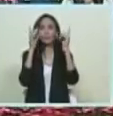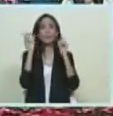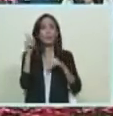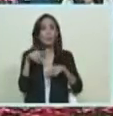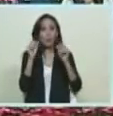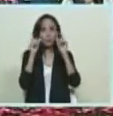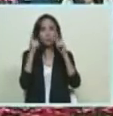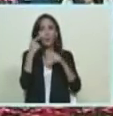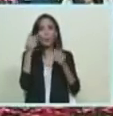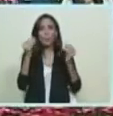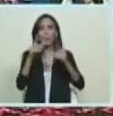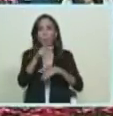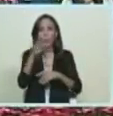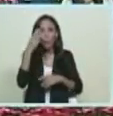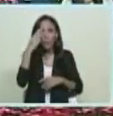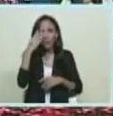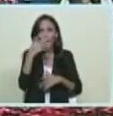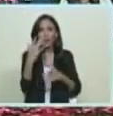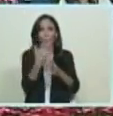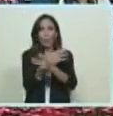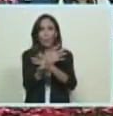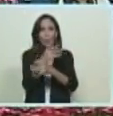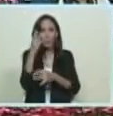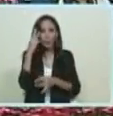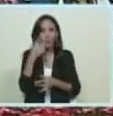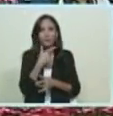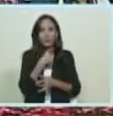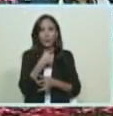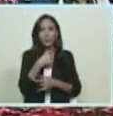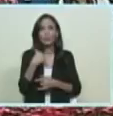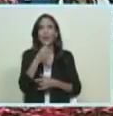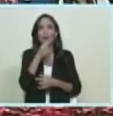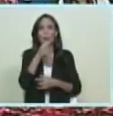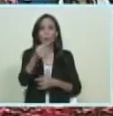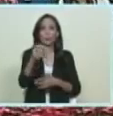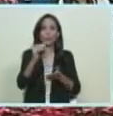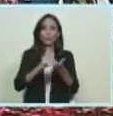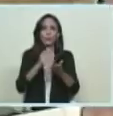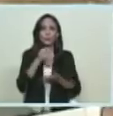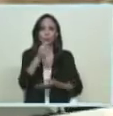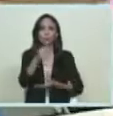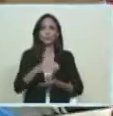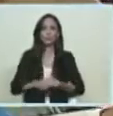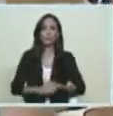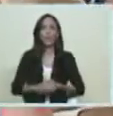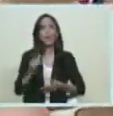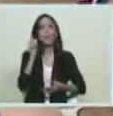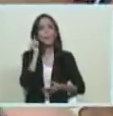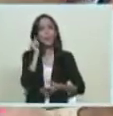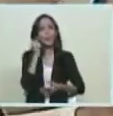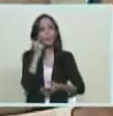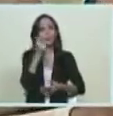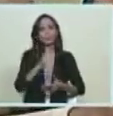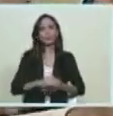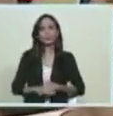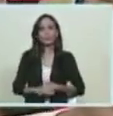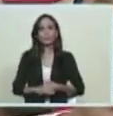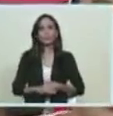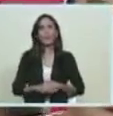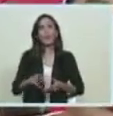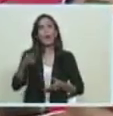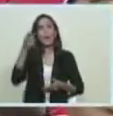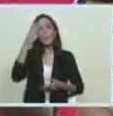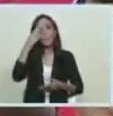ella, Magallanera. Mira, pásale un micrófono ahí, Bencir. Esta Magallanera, mira, el Magallanes le